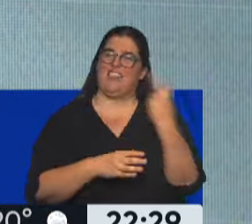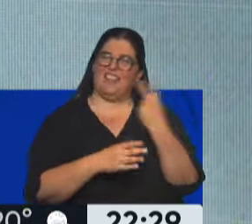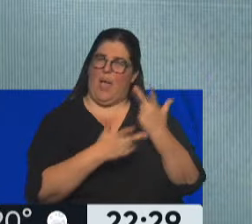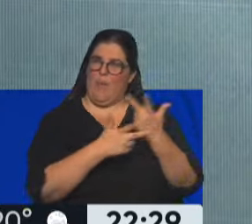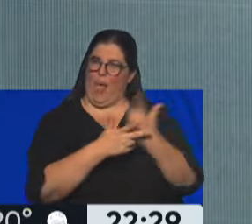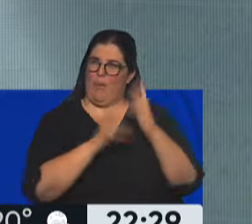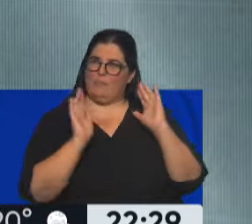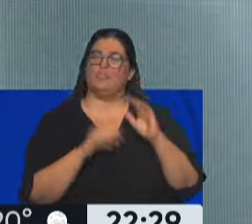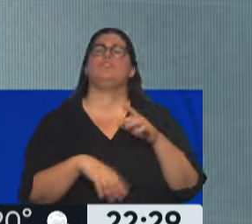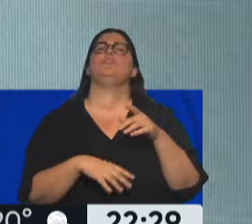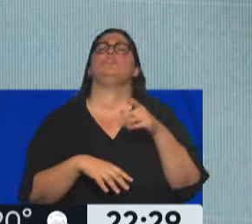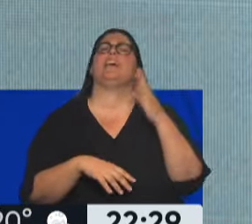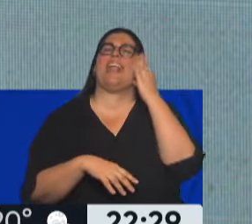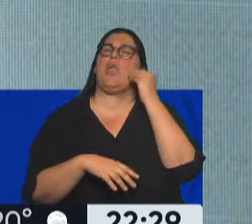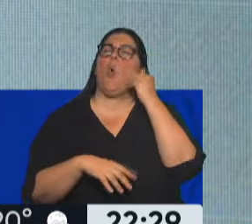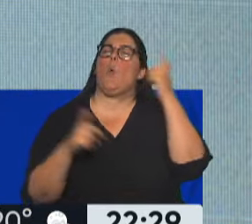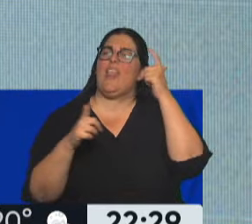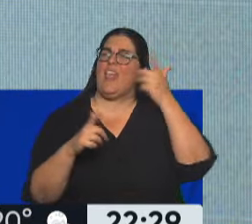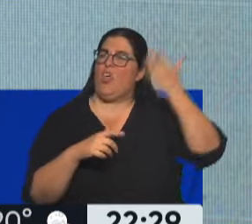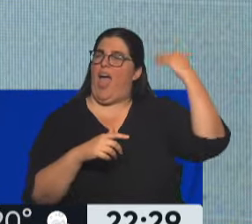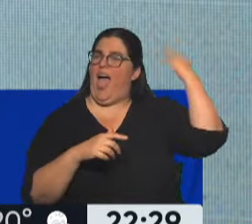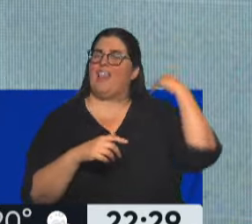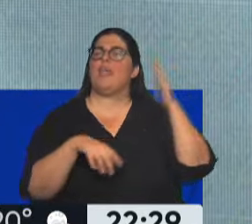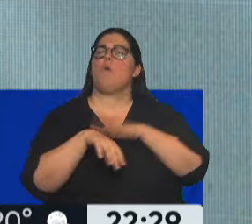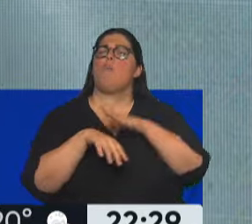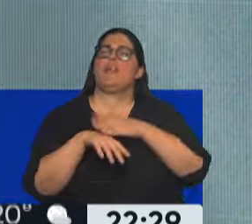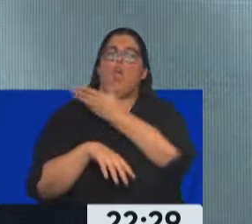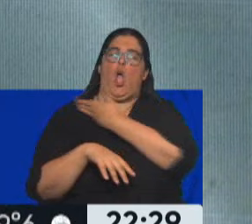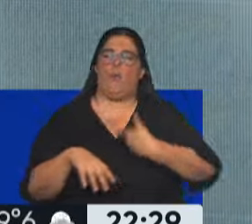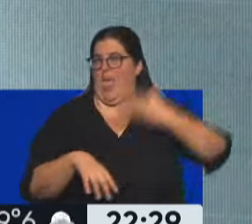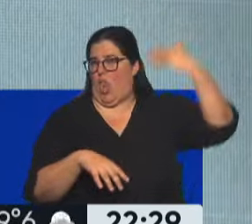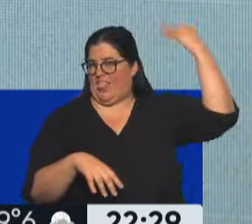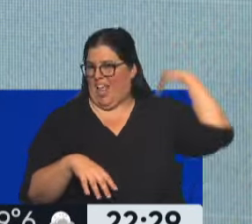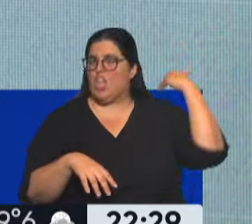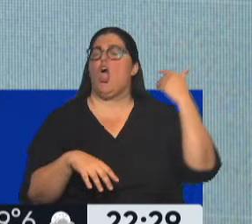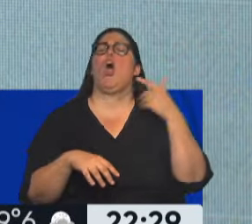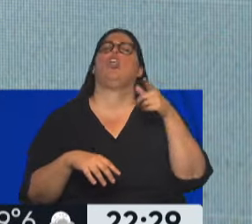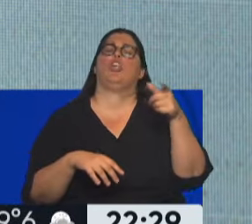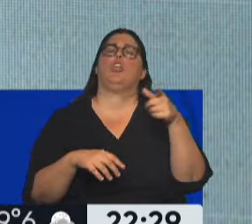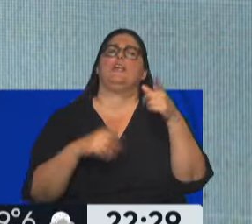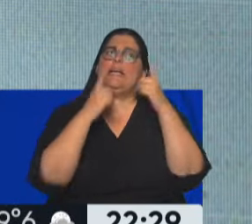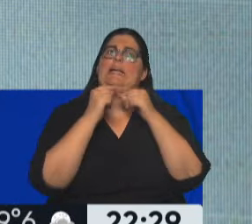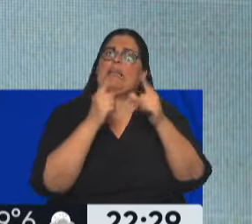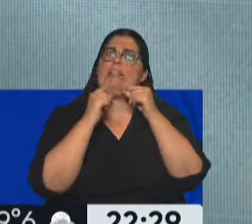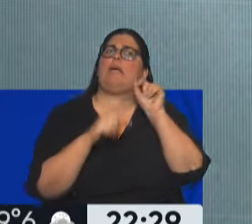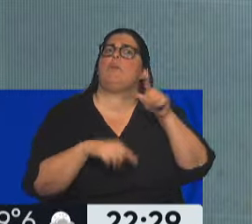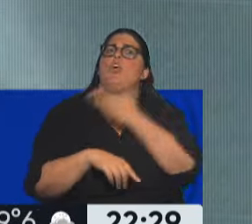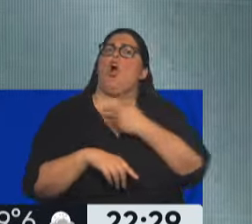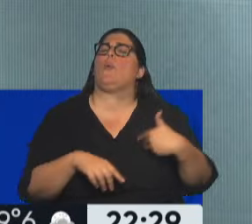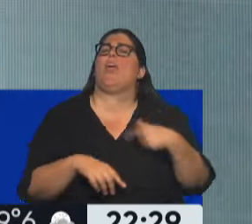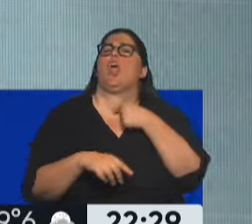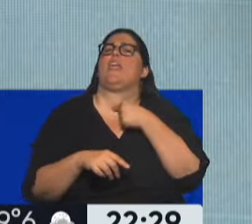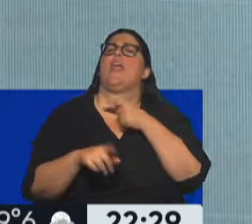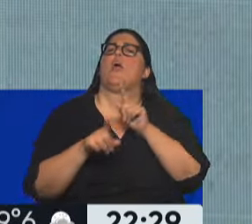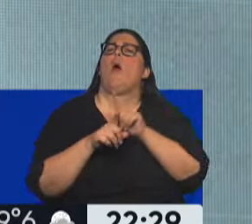Unido había sido muy cuestionado durante el gobierno de Rishi Sunak justamente por un plan que buscaba deportar a sí. Ruanda. Bueno, Keir